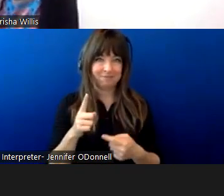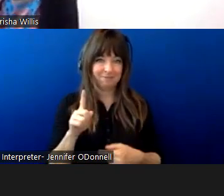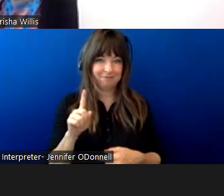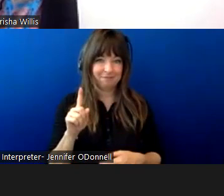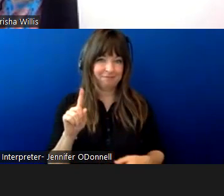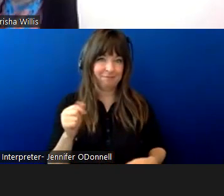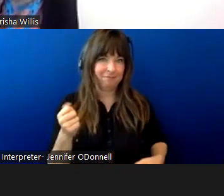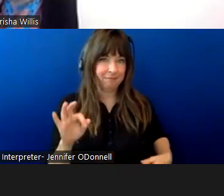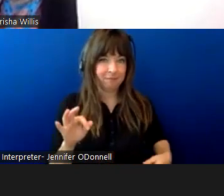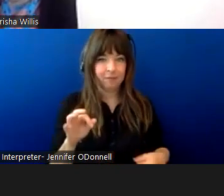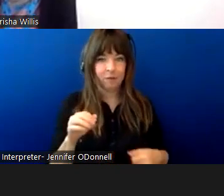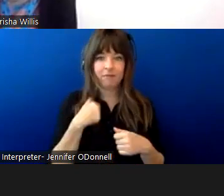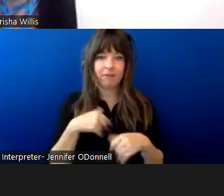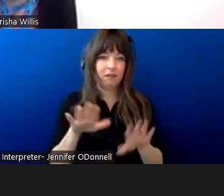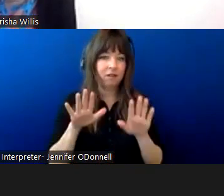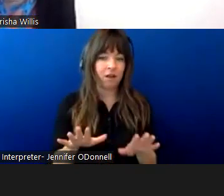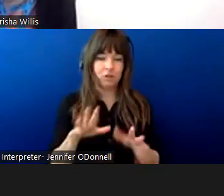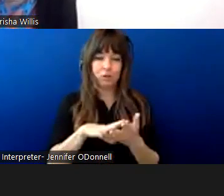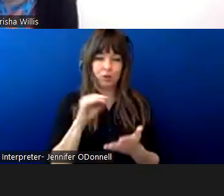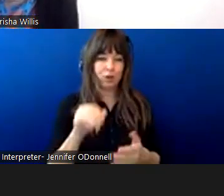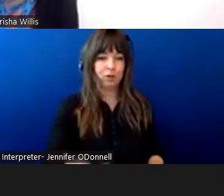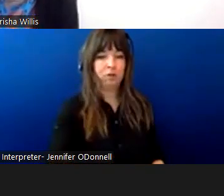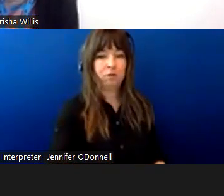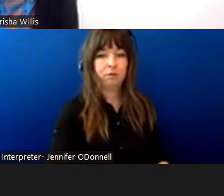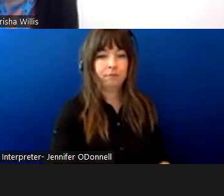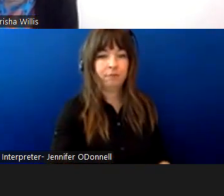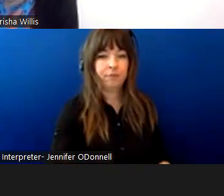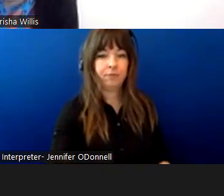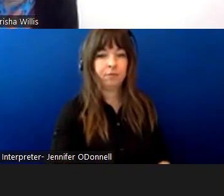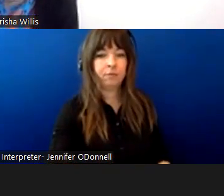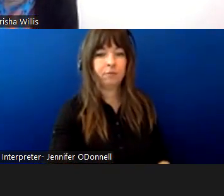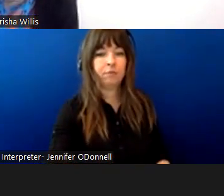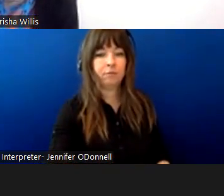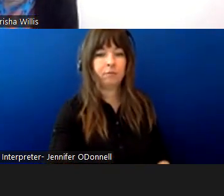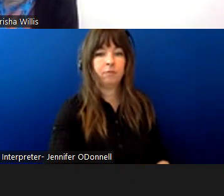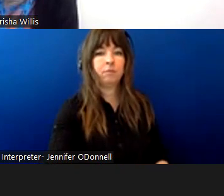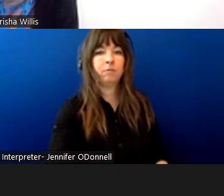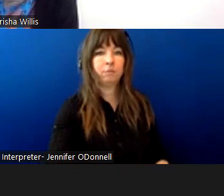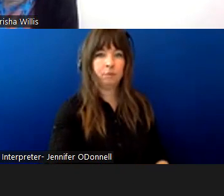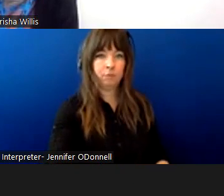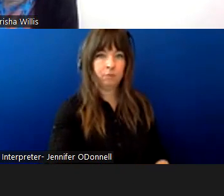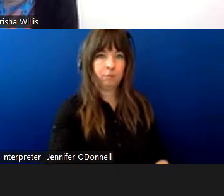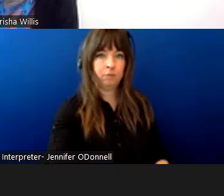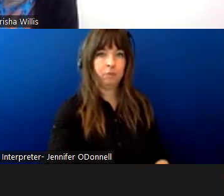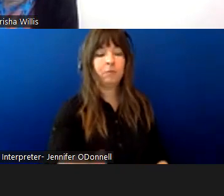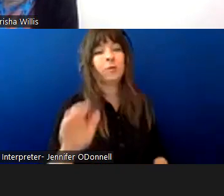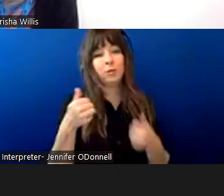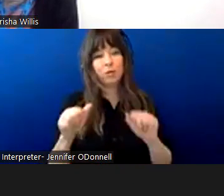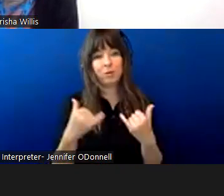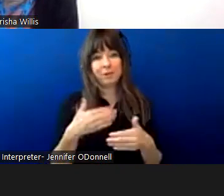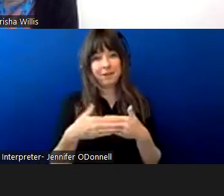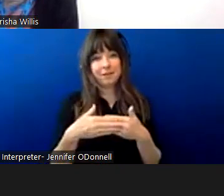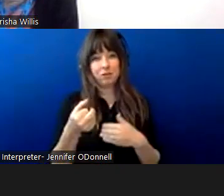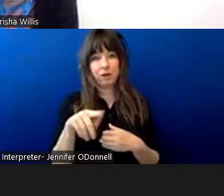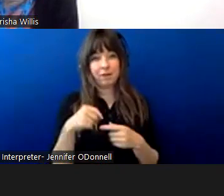CDRC y tenemos muchas cosas, como todos han seleccionado en sus encuestas, hay mucho que hay que trabajar. Vamos a tratar con este